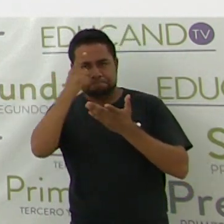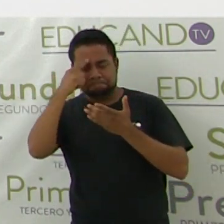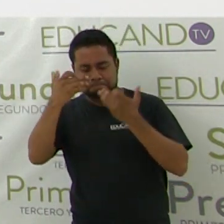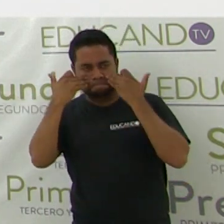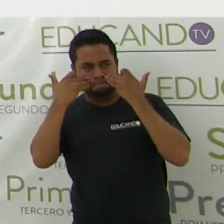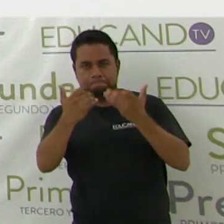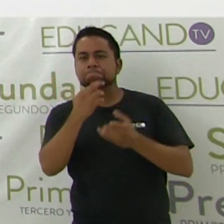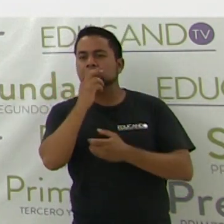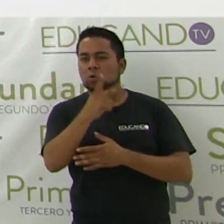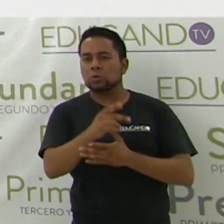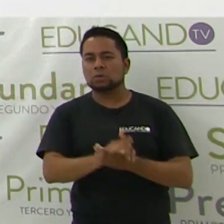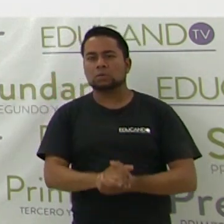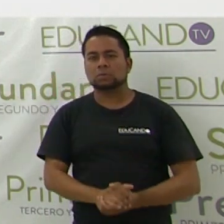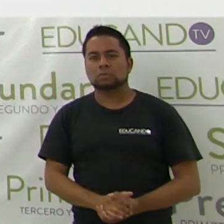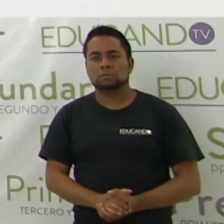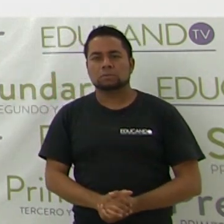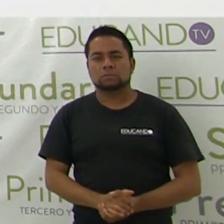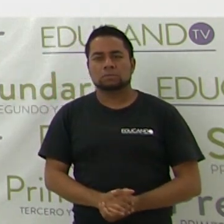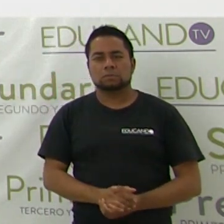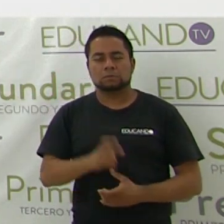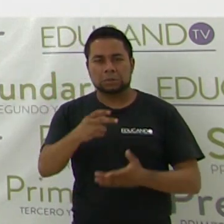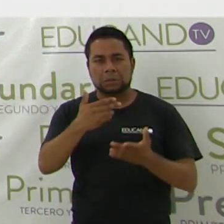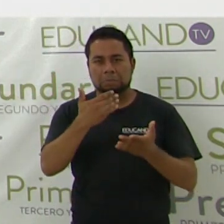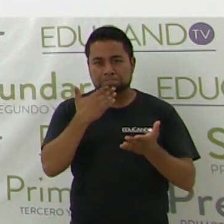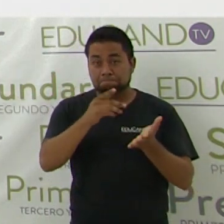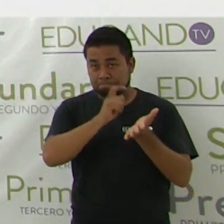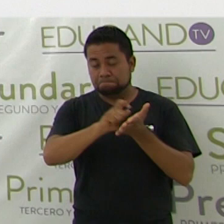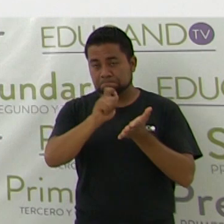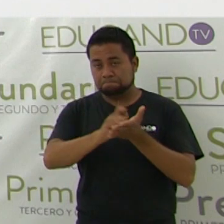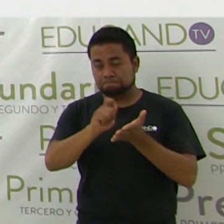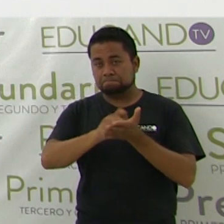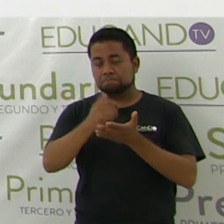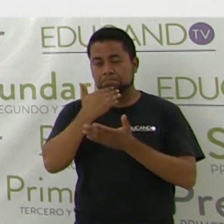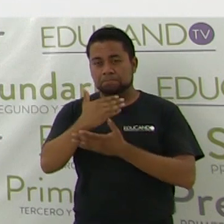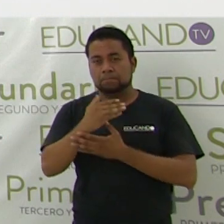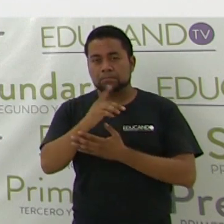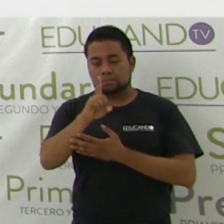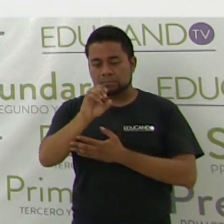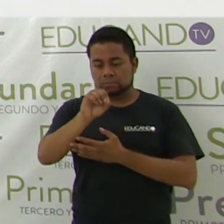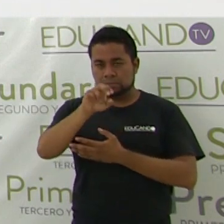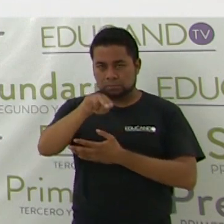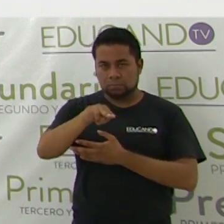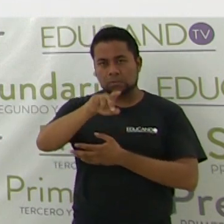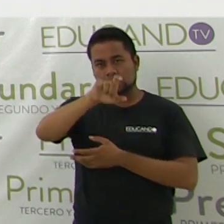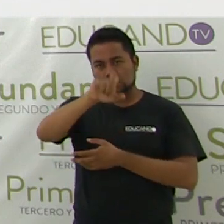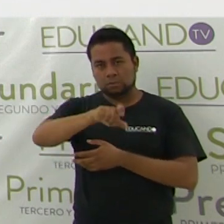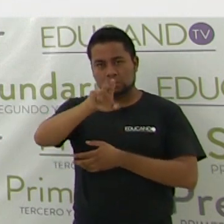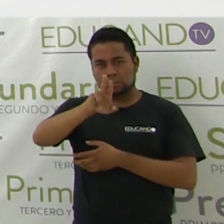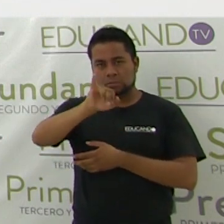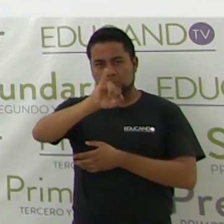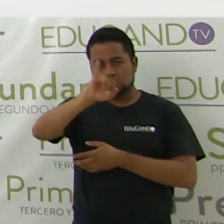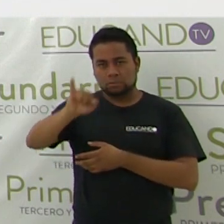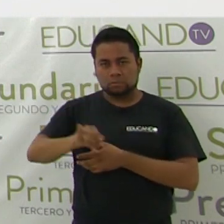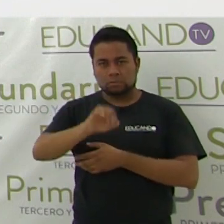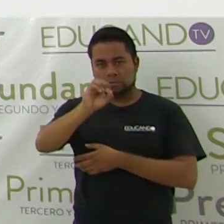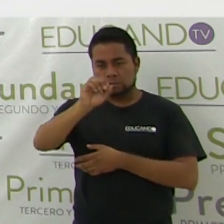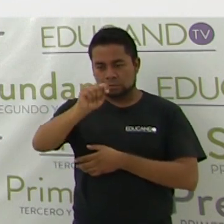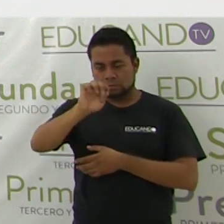A ver, miren, este se escribe bien. Don Quijote de la Mancha.